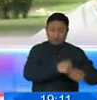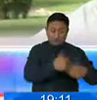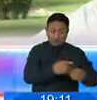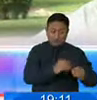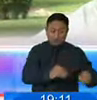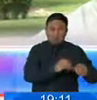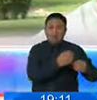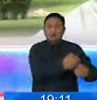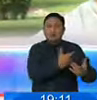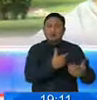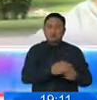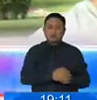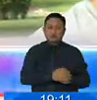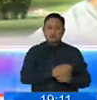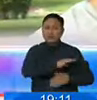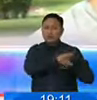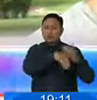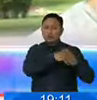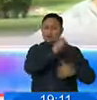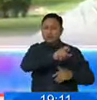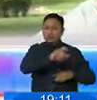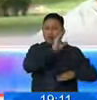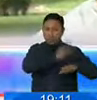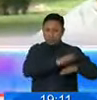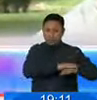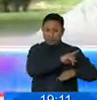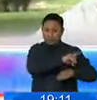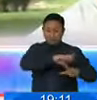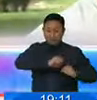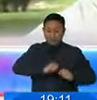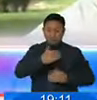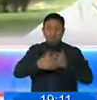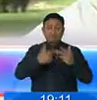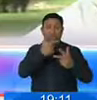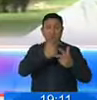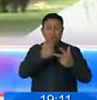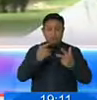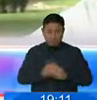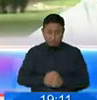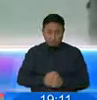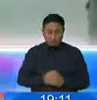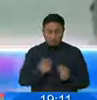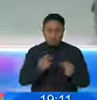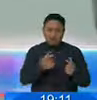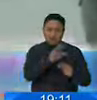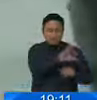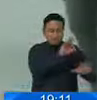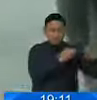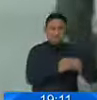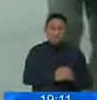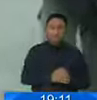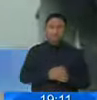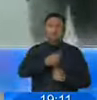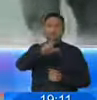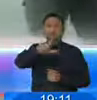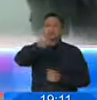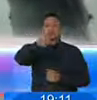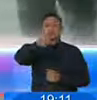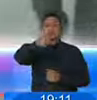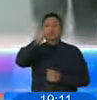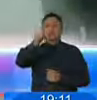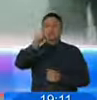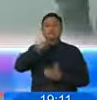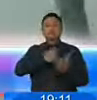dé con el paradero de todos los responsables del secuestro y del asesinato de nuestros tres familiares. Según Luis Carlos Villegas, ministro de Defensa